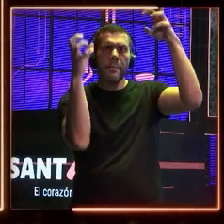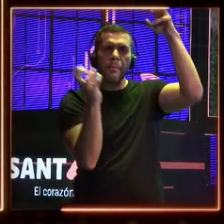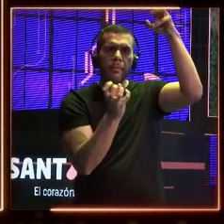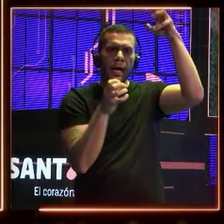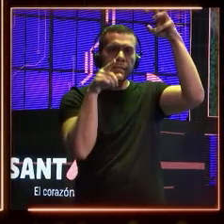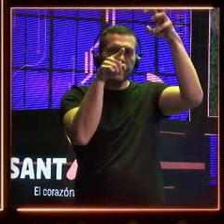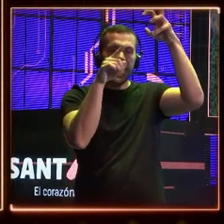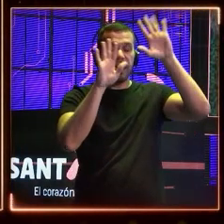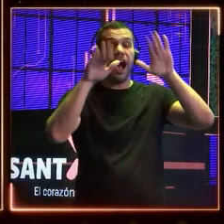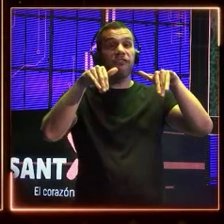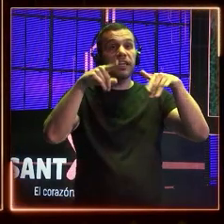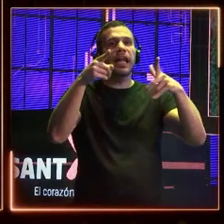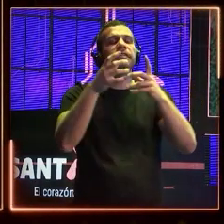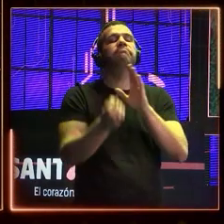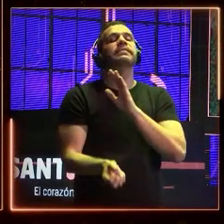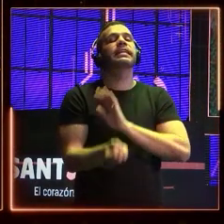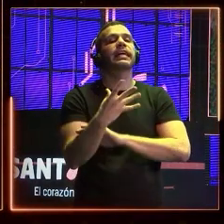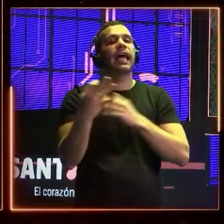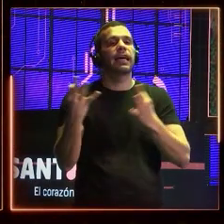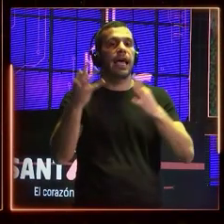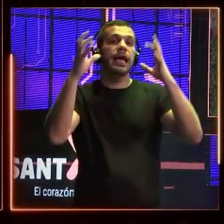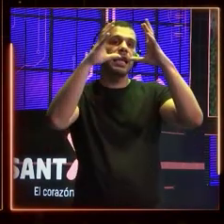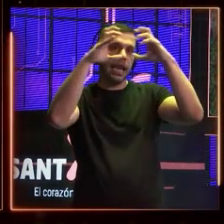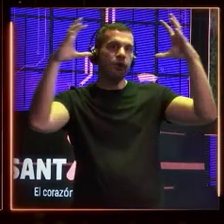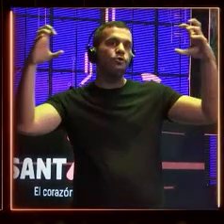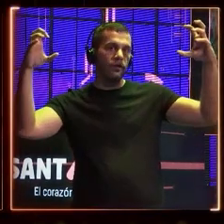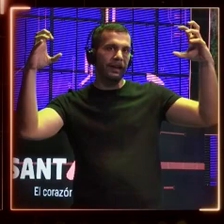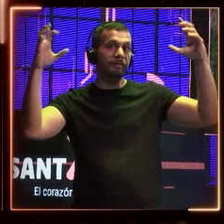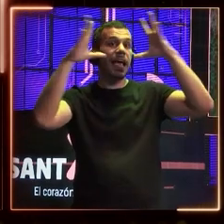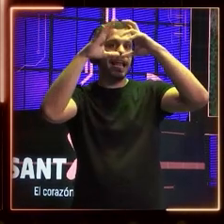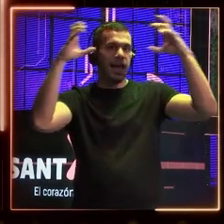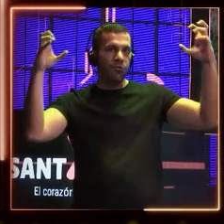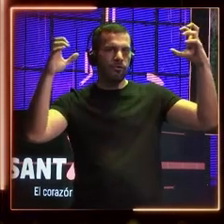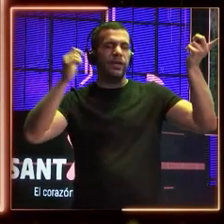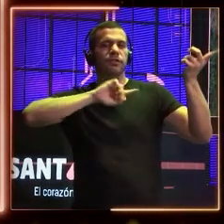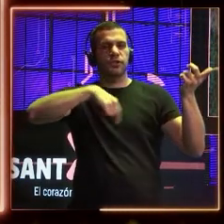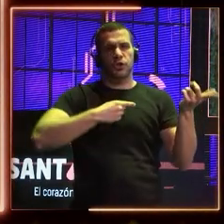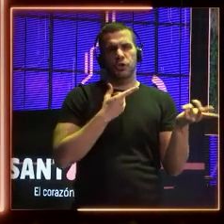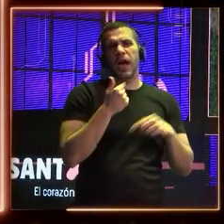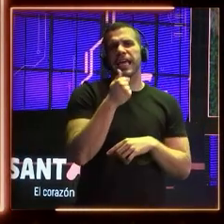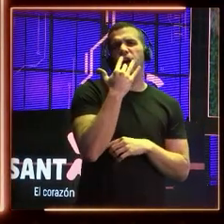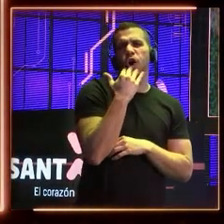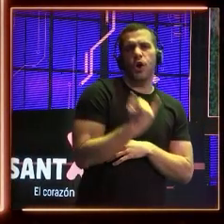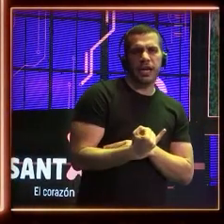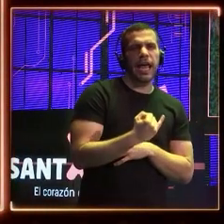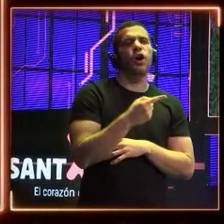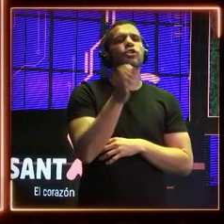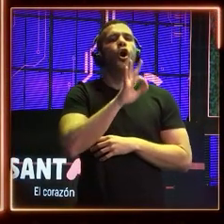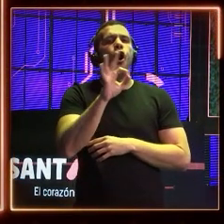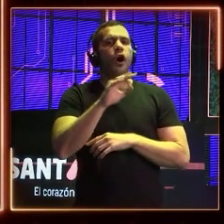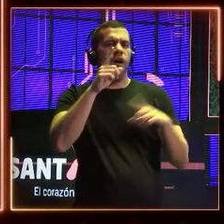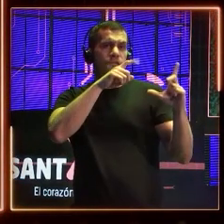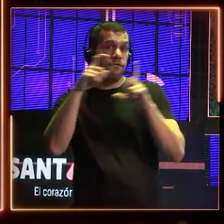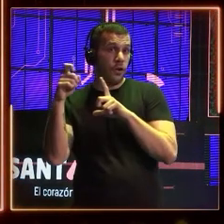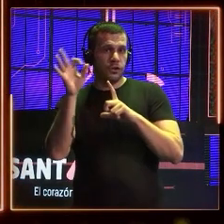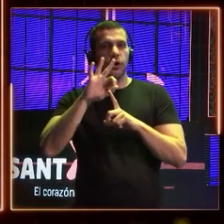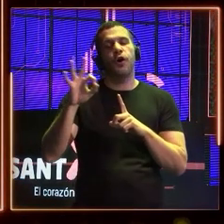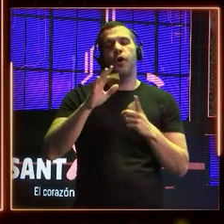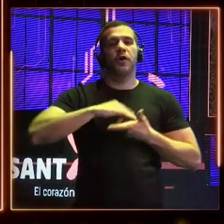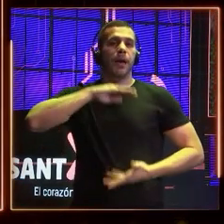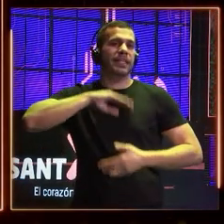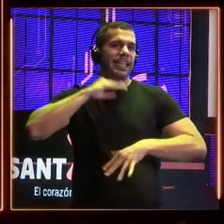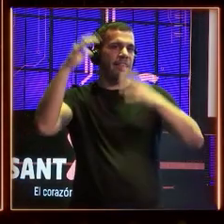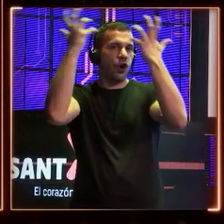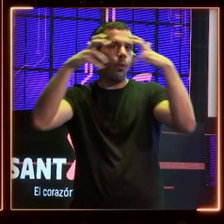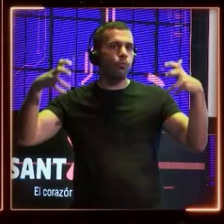famosa nube esa nube en la que Residen muchas de nuestros correos electrónicos de nuestras fotos o las capacidades de computación que tiene en un